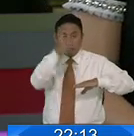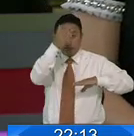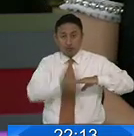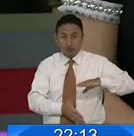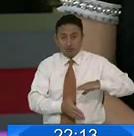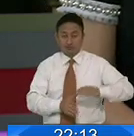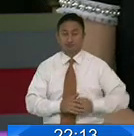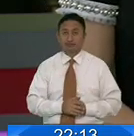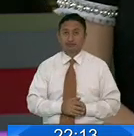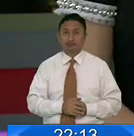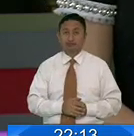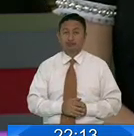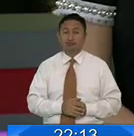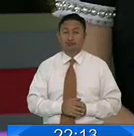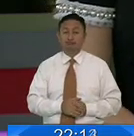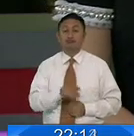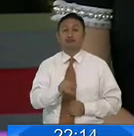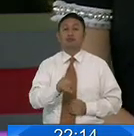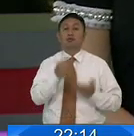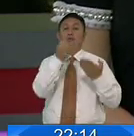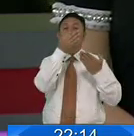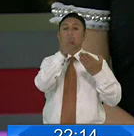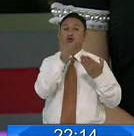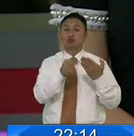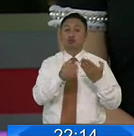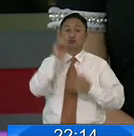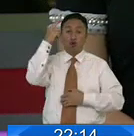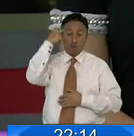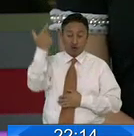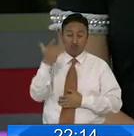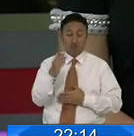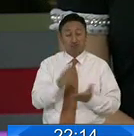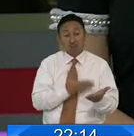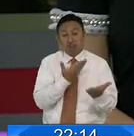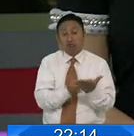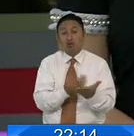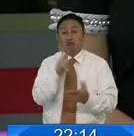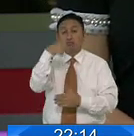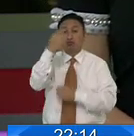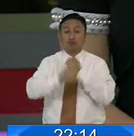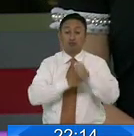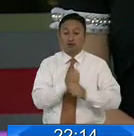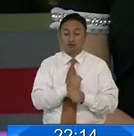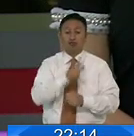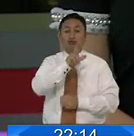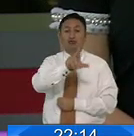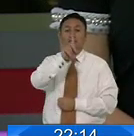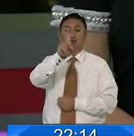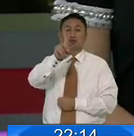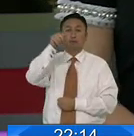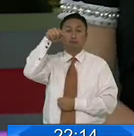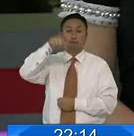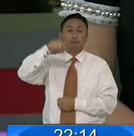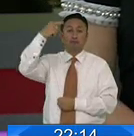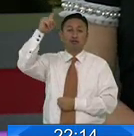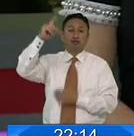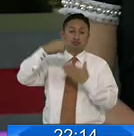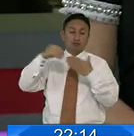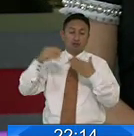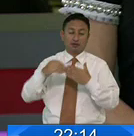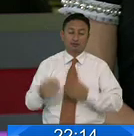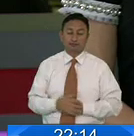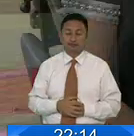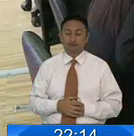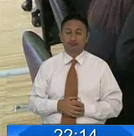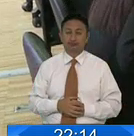establecido por la ley el presupuesto que el ejecutivo plantea para el próximo año supera los 31 mil millones de dólares